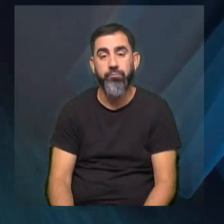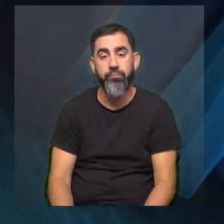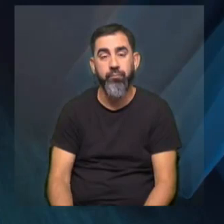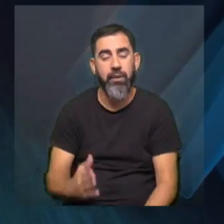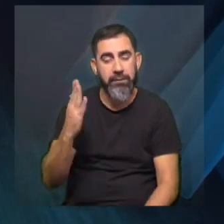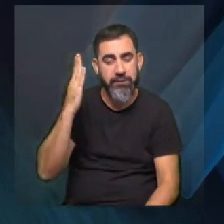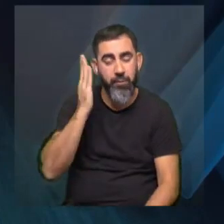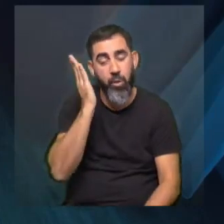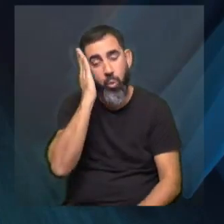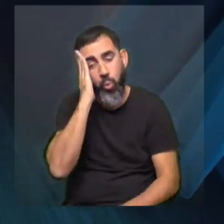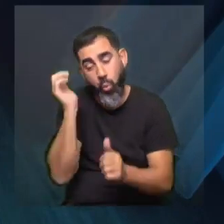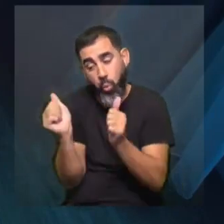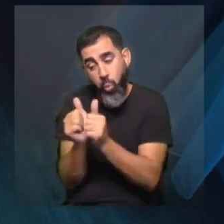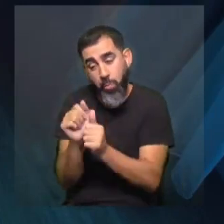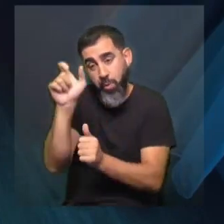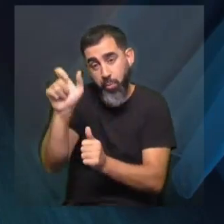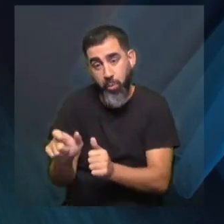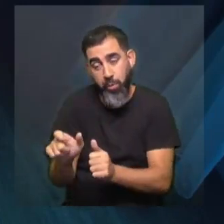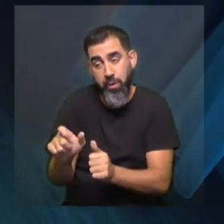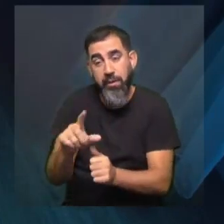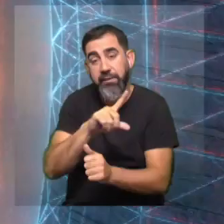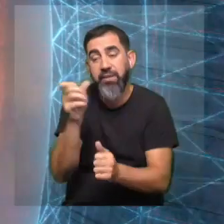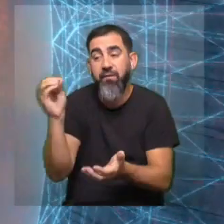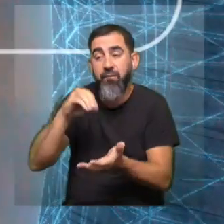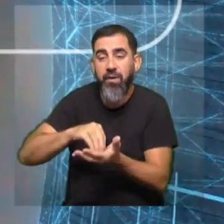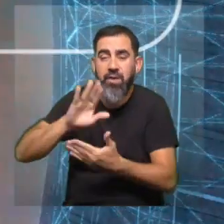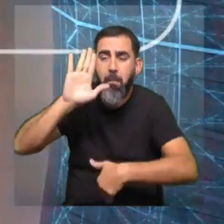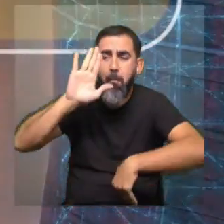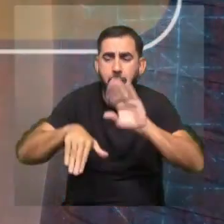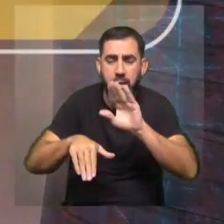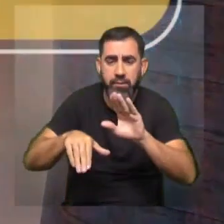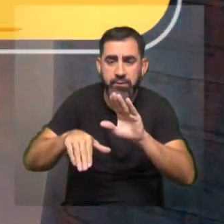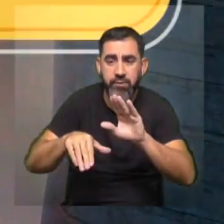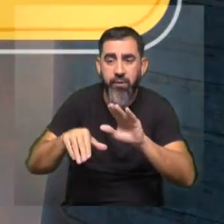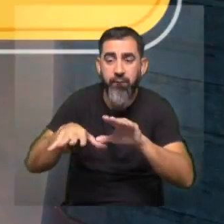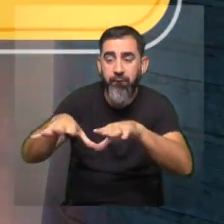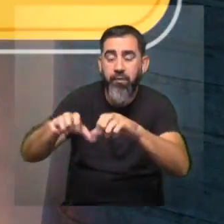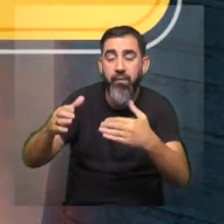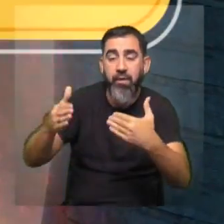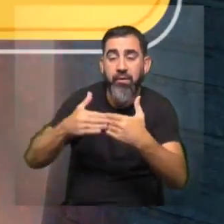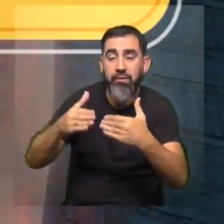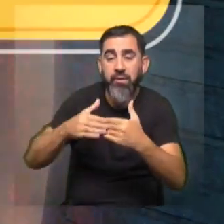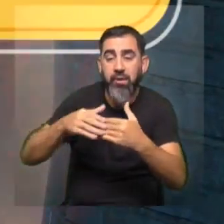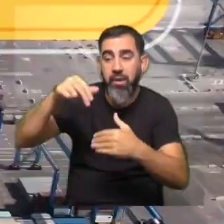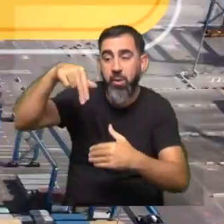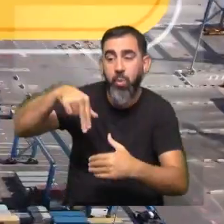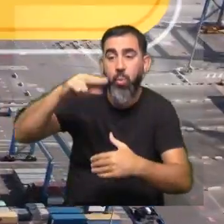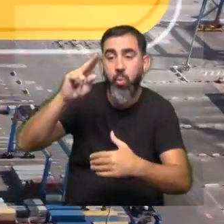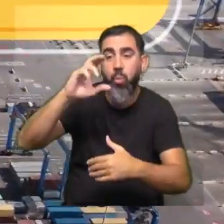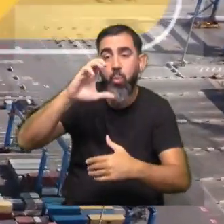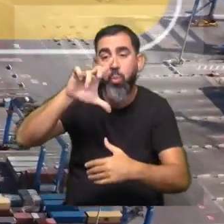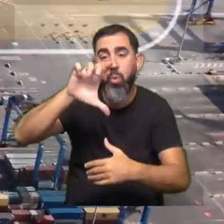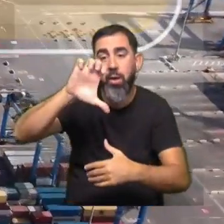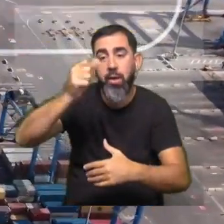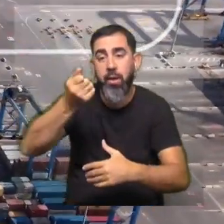¿Sabías que dormir acompañado te produce 100 veces más dosis radiactiva que vivir cerca de una central nuclear? ¿Y que